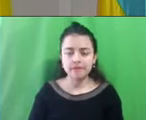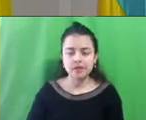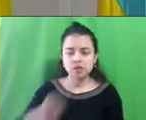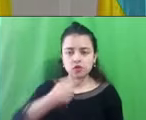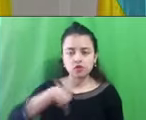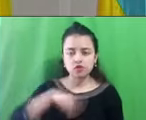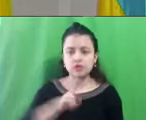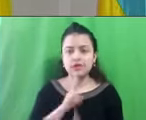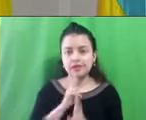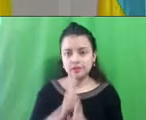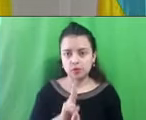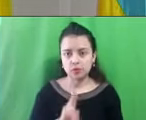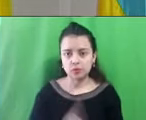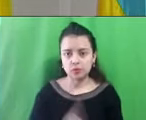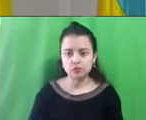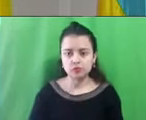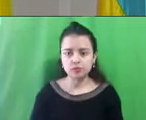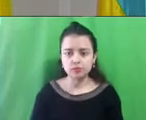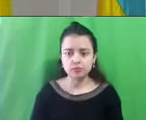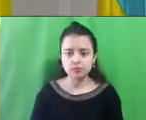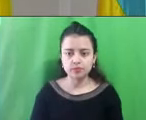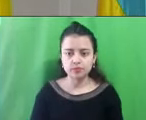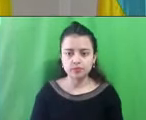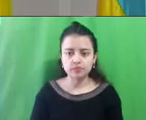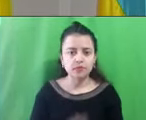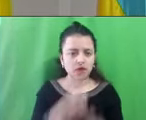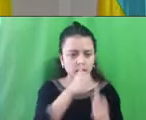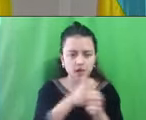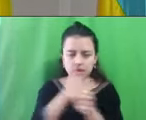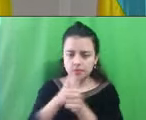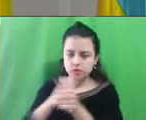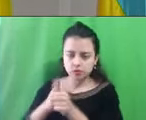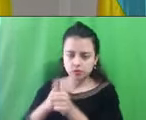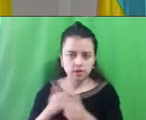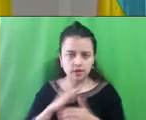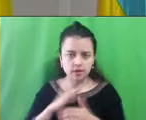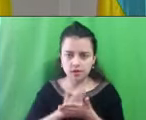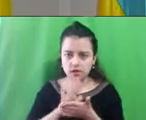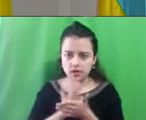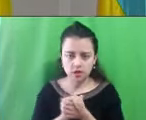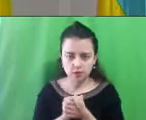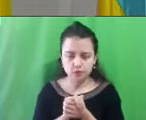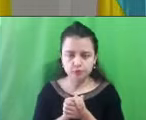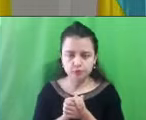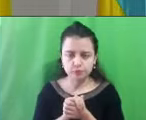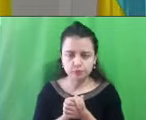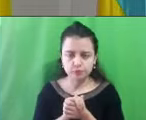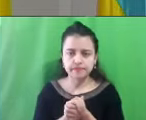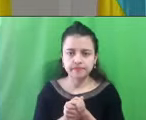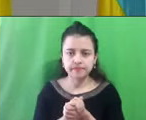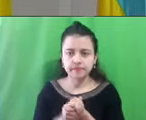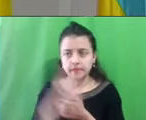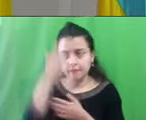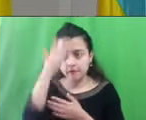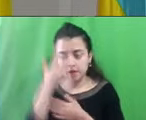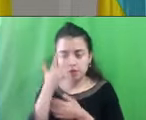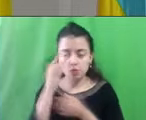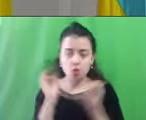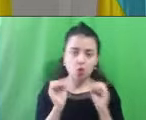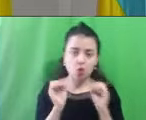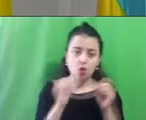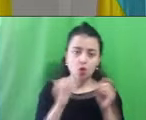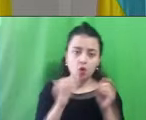a gestionar, se van a responder cada una de ellas. Las que están en el formulario en Facebook y las que están en el